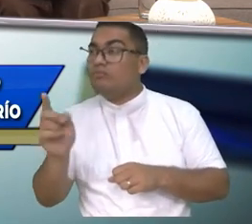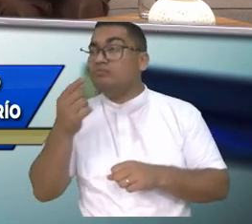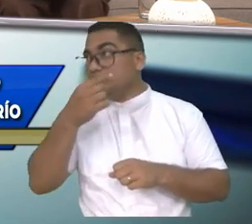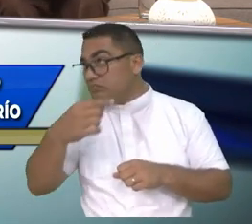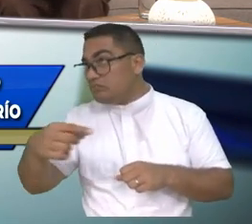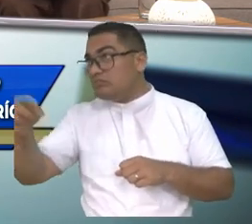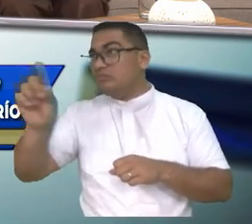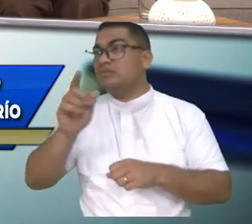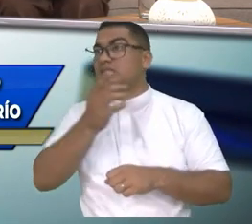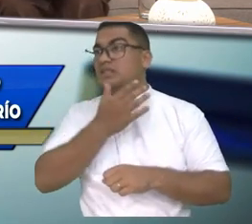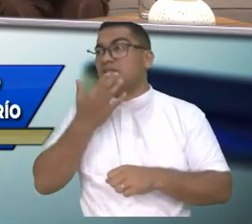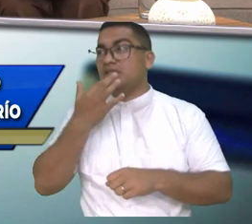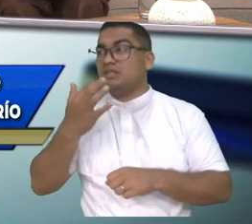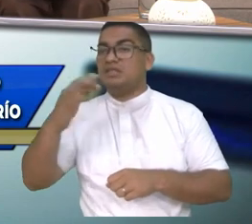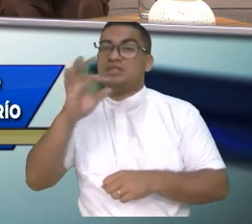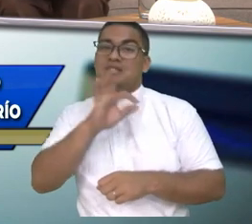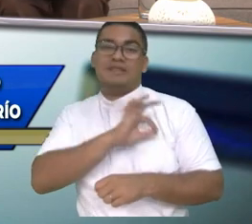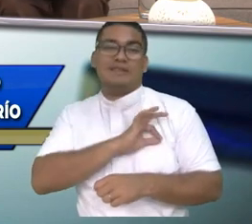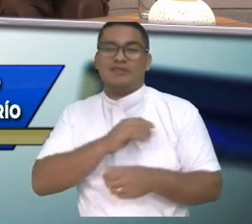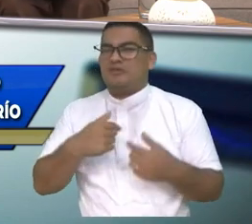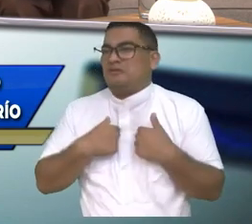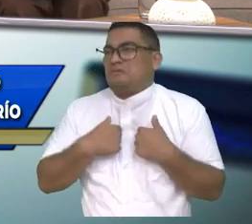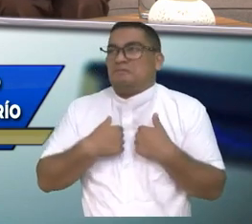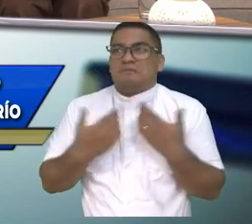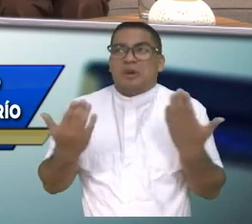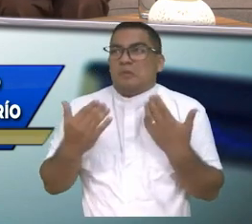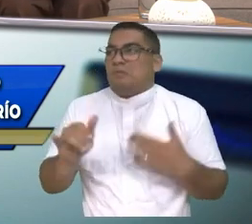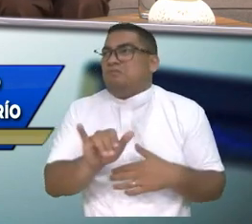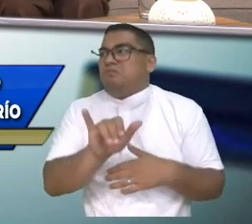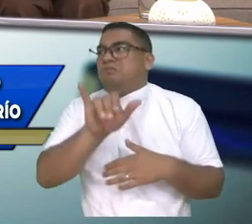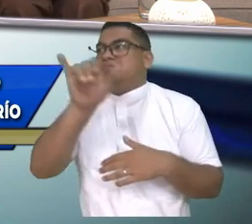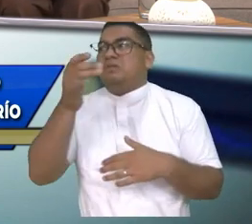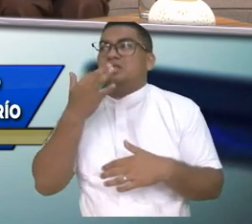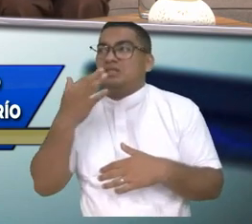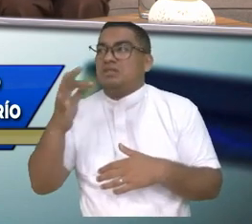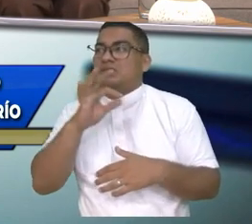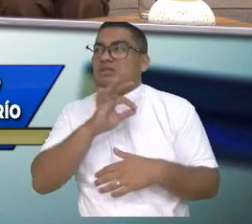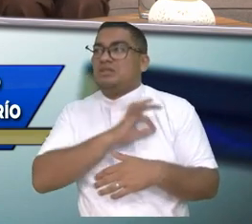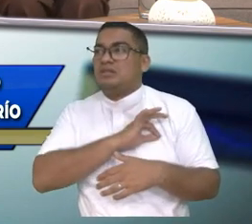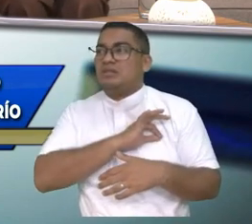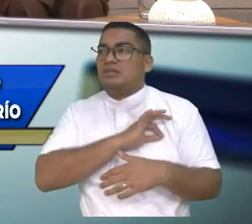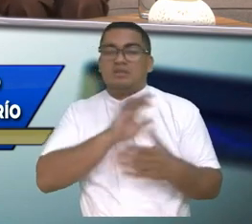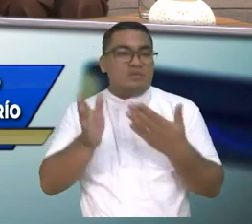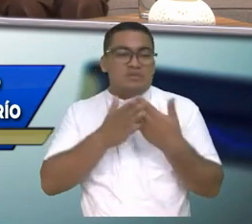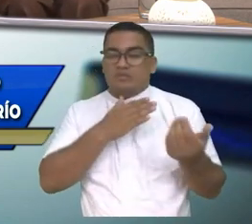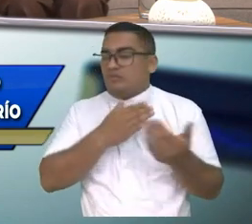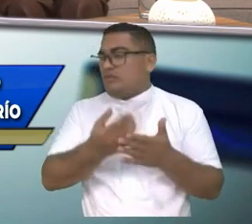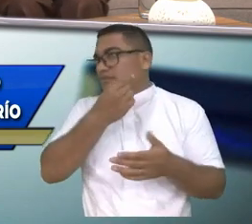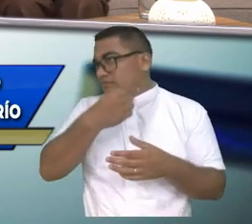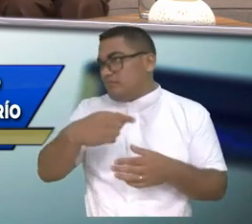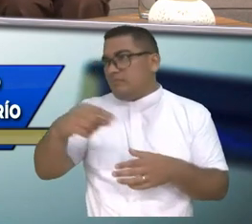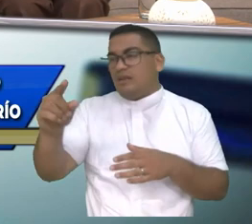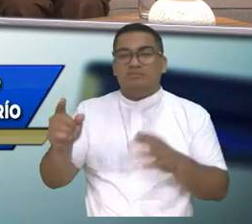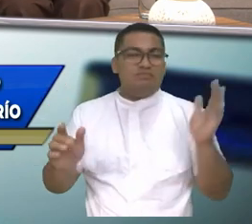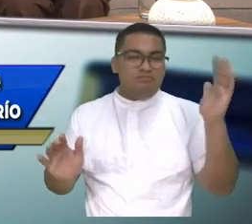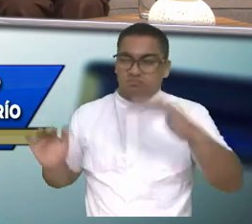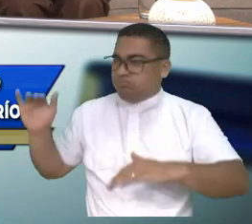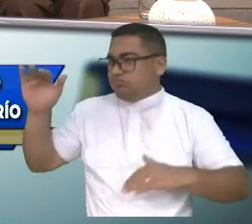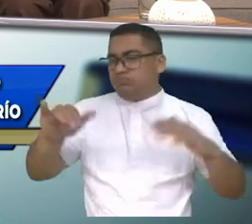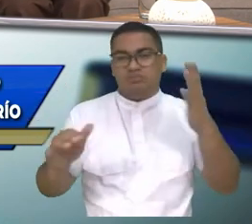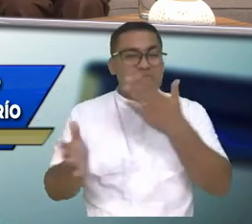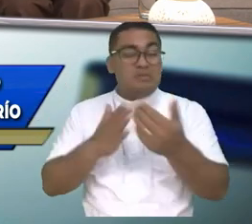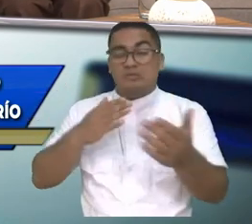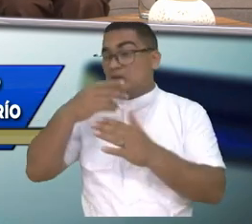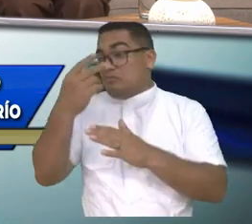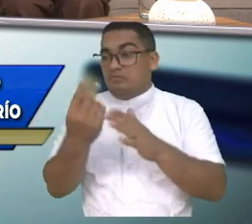Chile. ¿Cómo me voy a Chile si no tengo un centavo? Andate a nado, aunque te ahogues en el intento. Y él